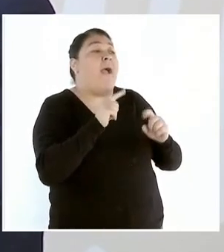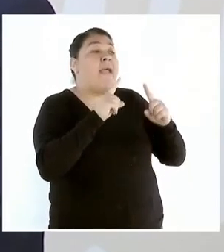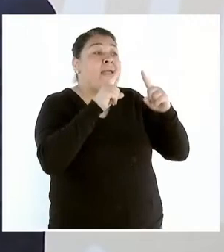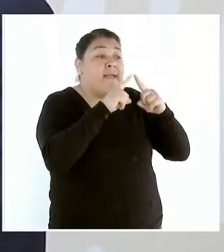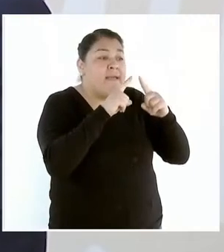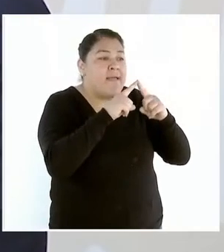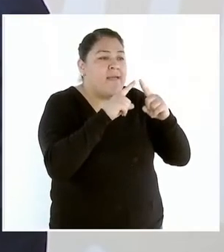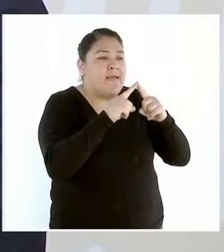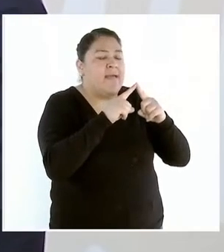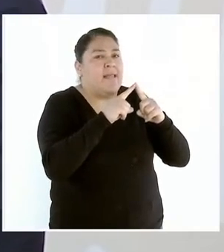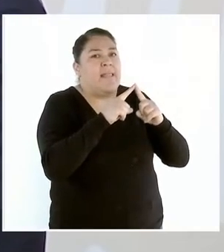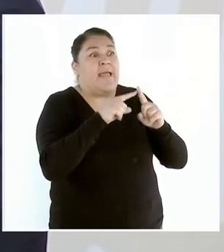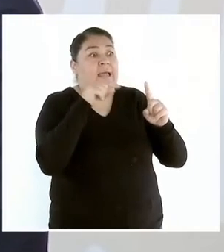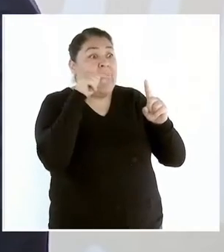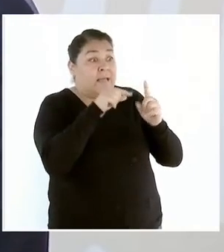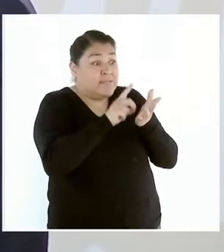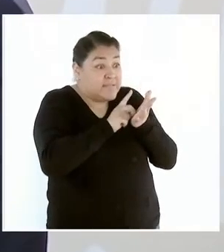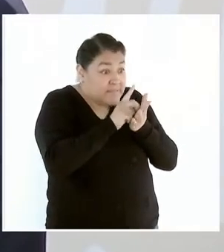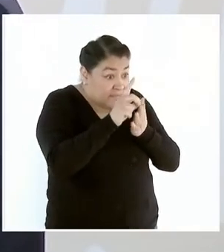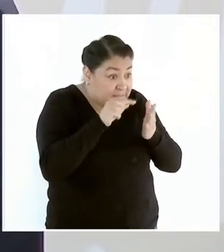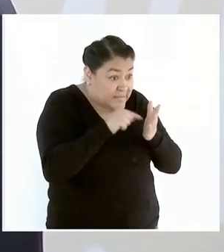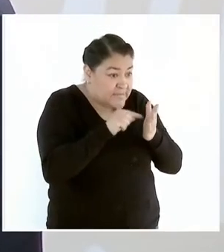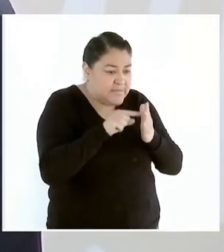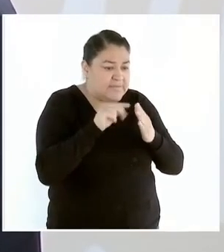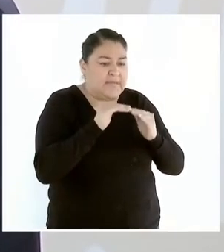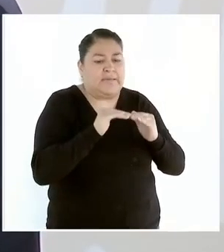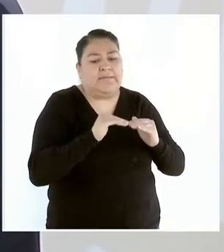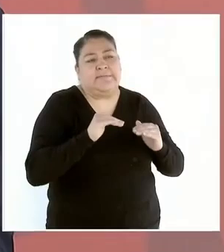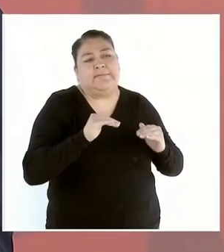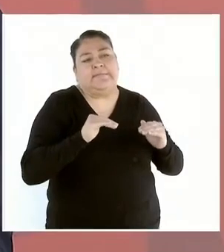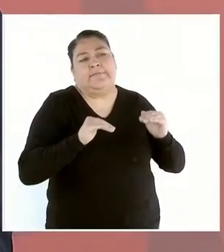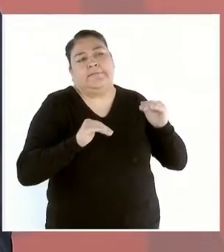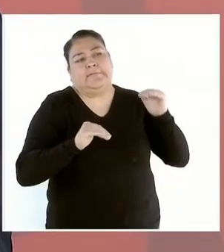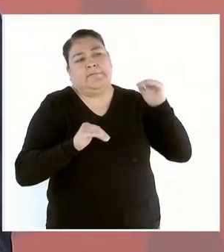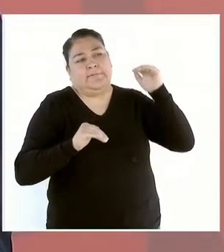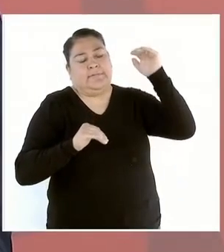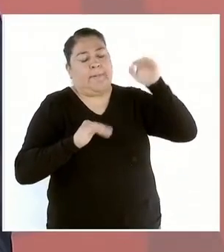incomparablemente más venerables